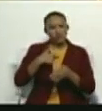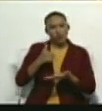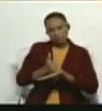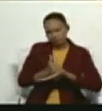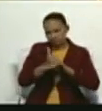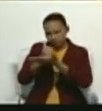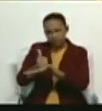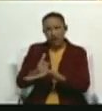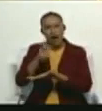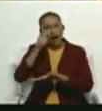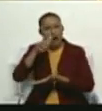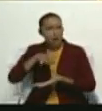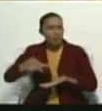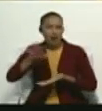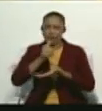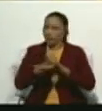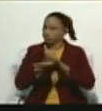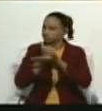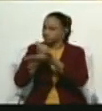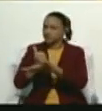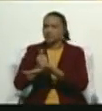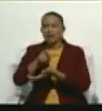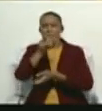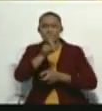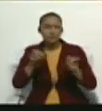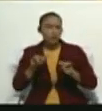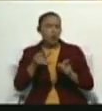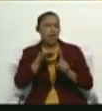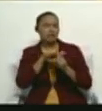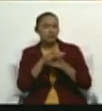prójimo, para ayudar al que lo necesitara.